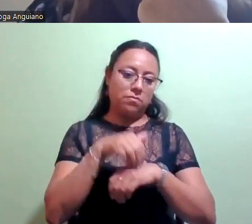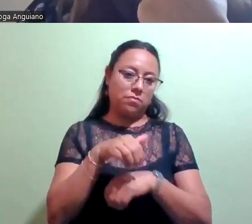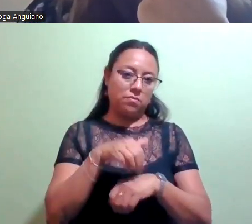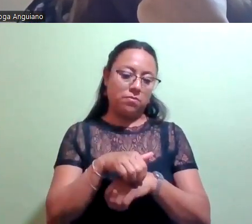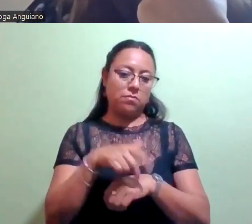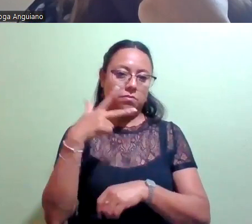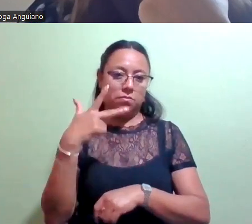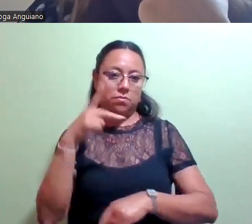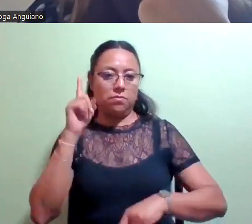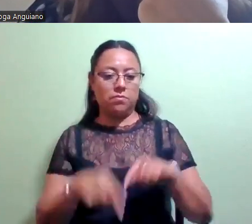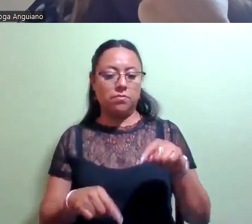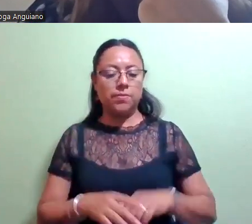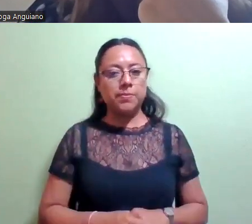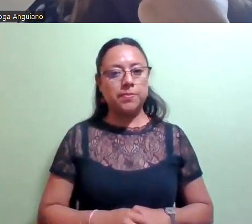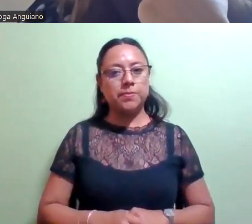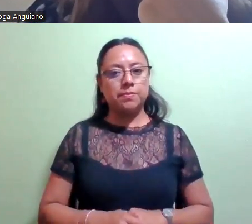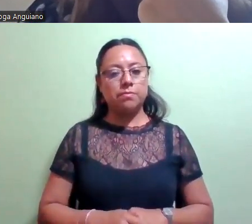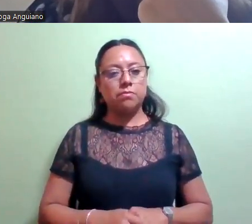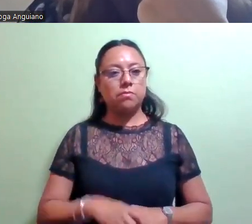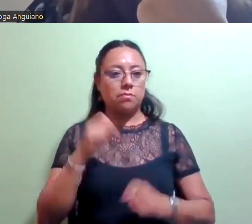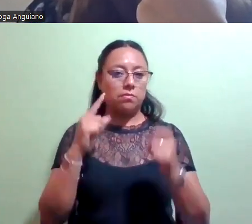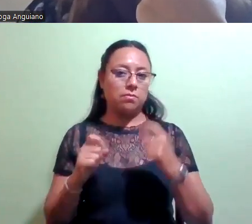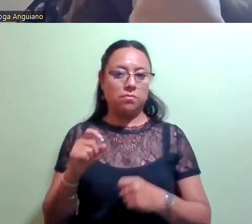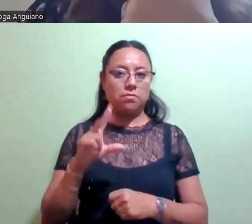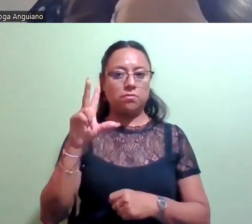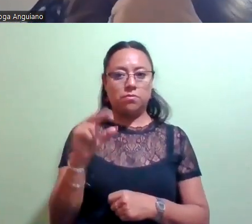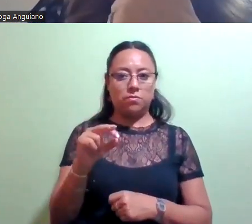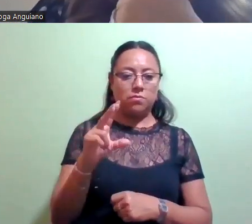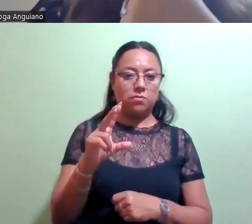número 8. Si nadie está en contra del retiro,